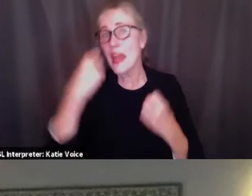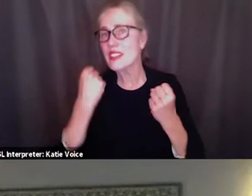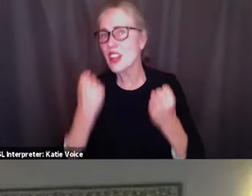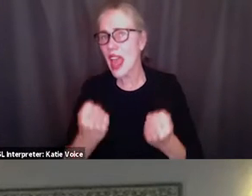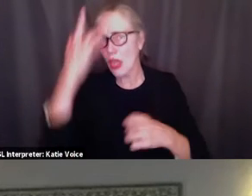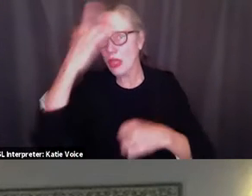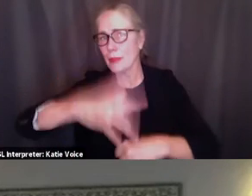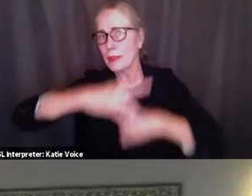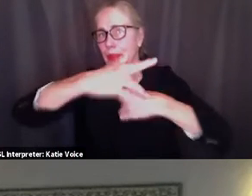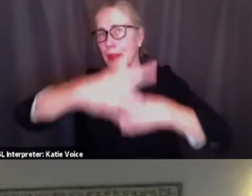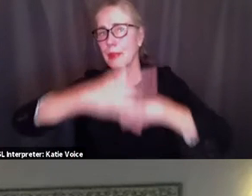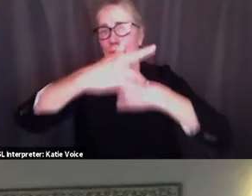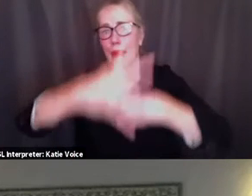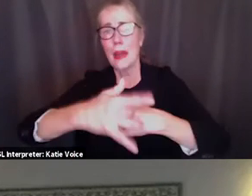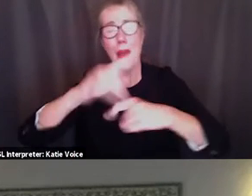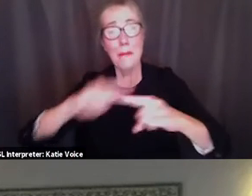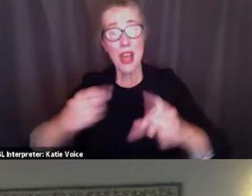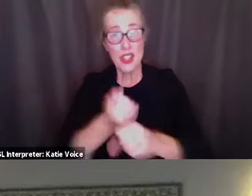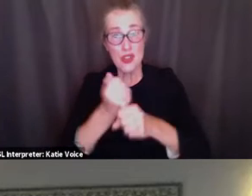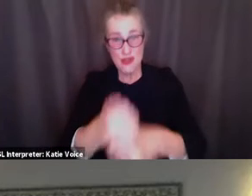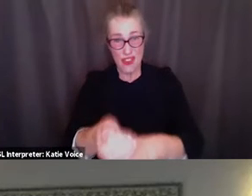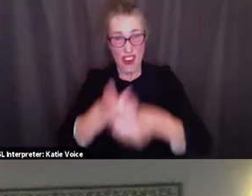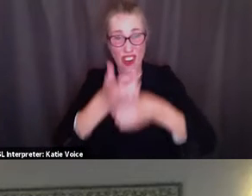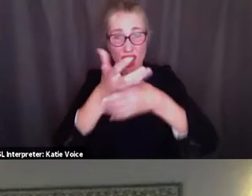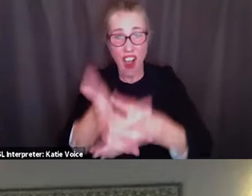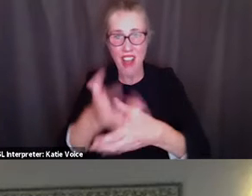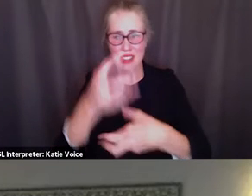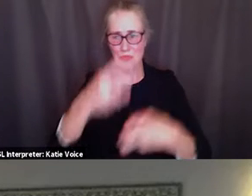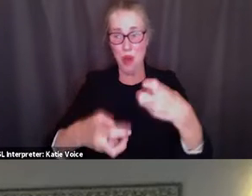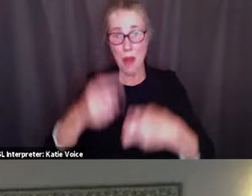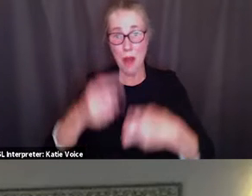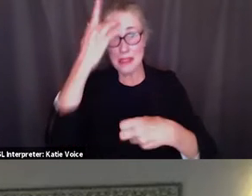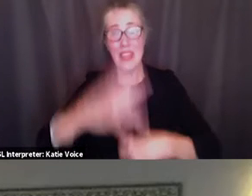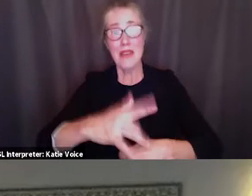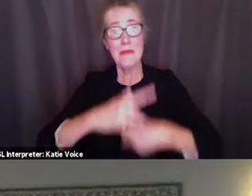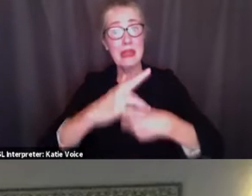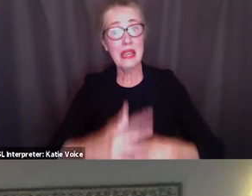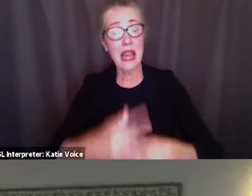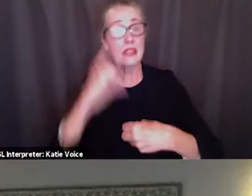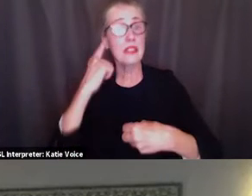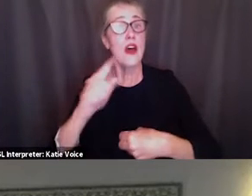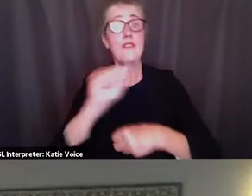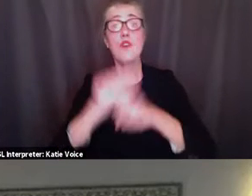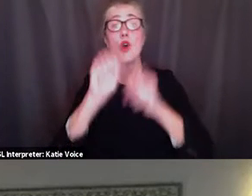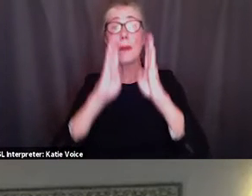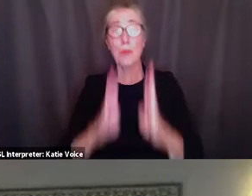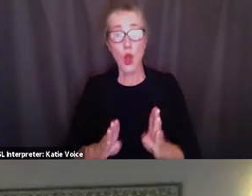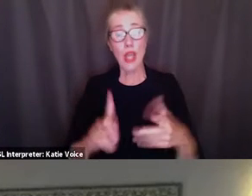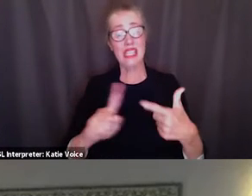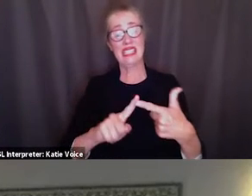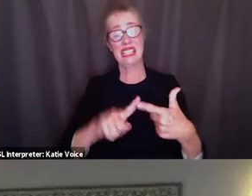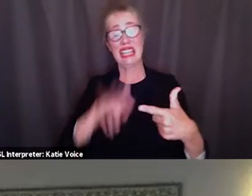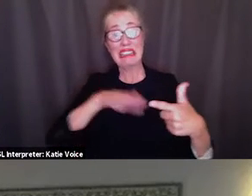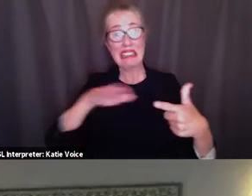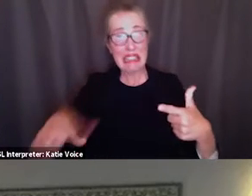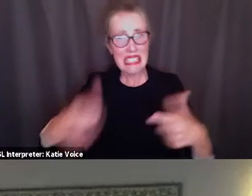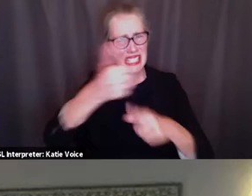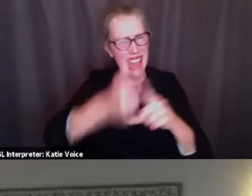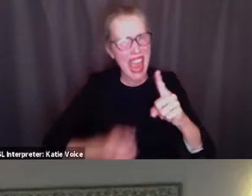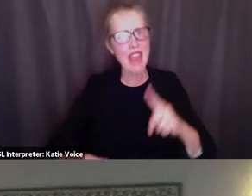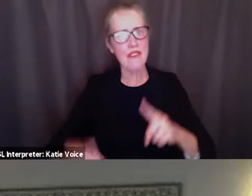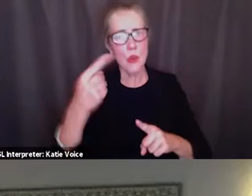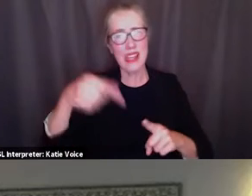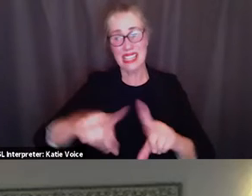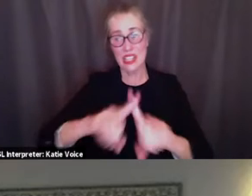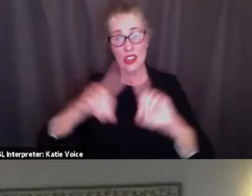en todo momento. Sin embargo, están causando problemas de salud mental a los empleados, a los niños y a